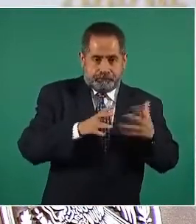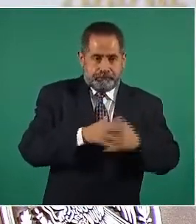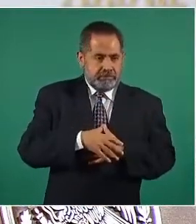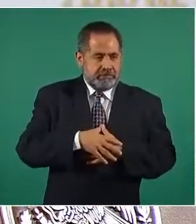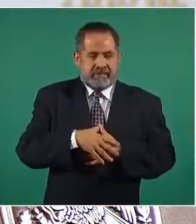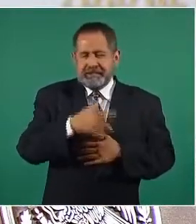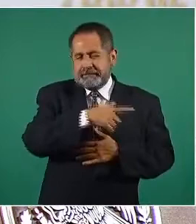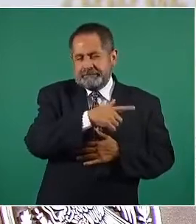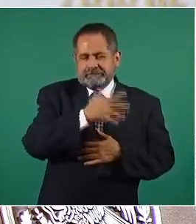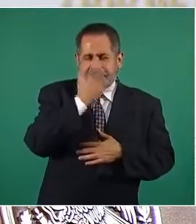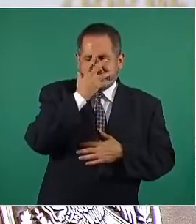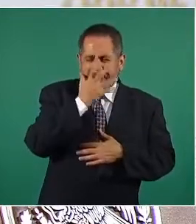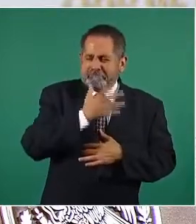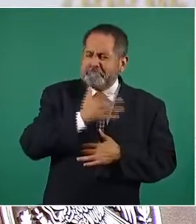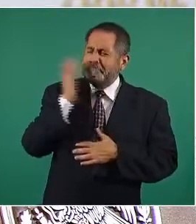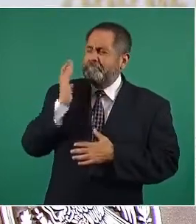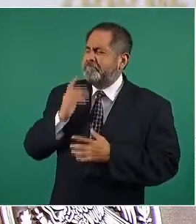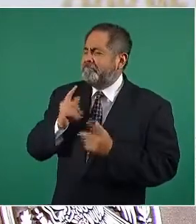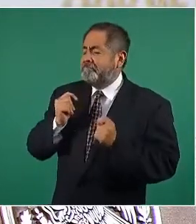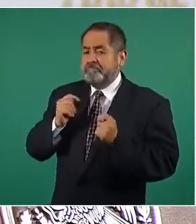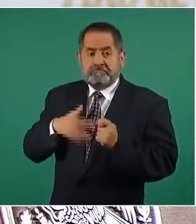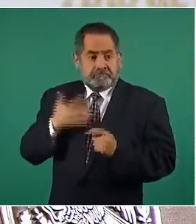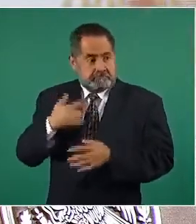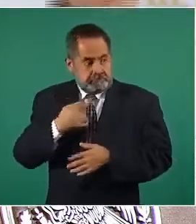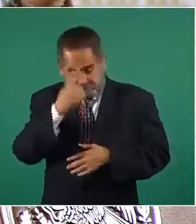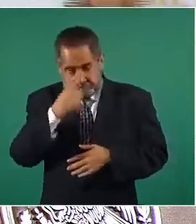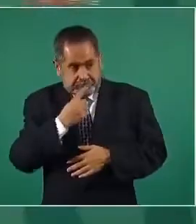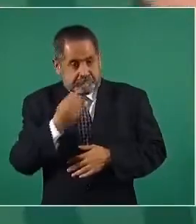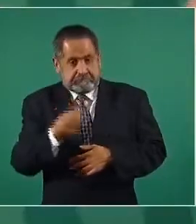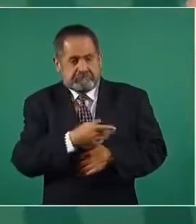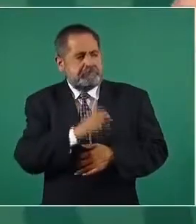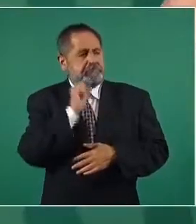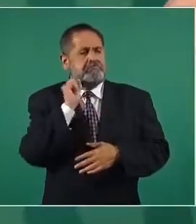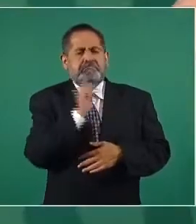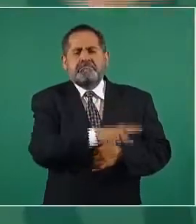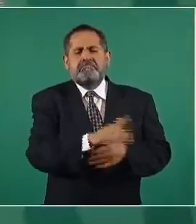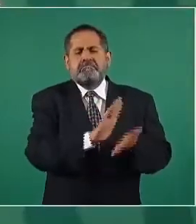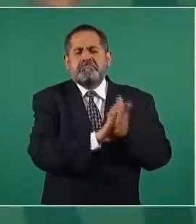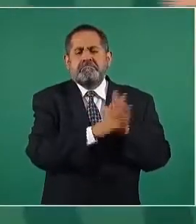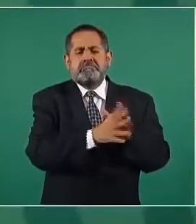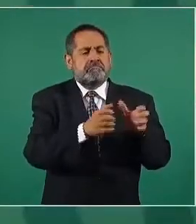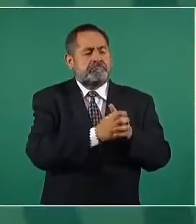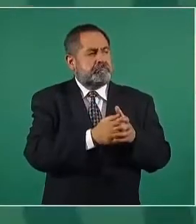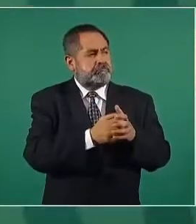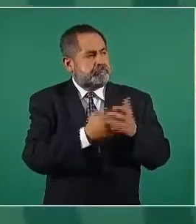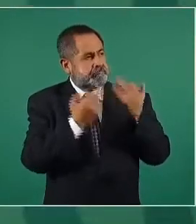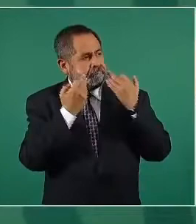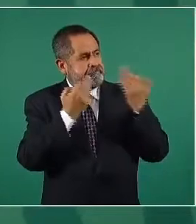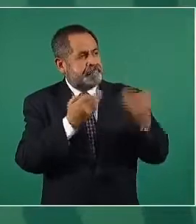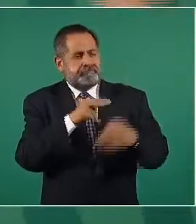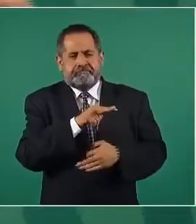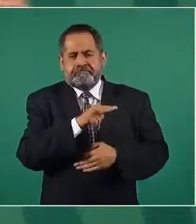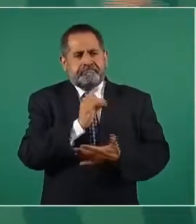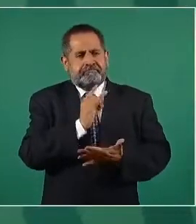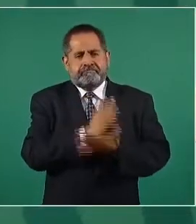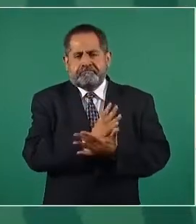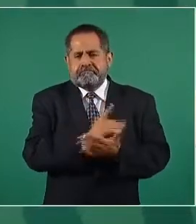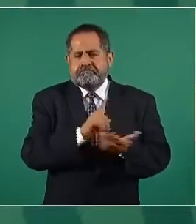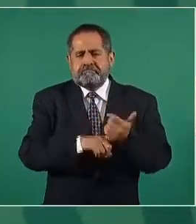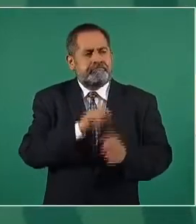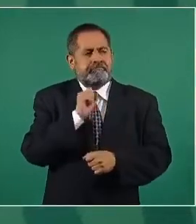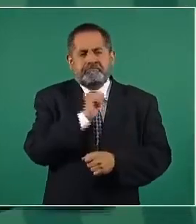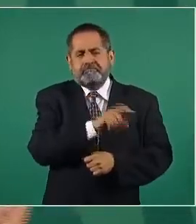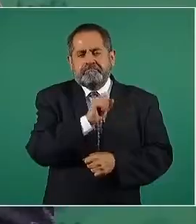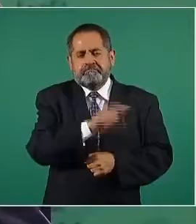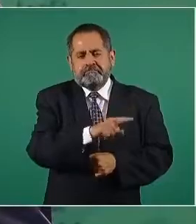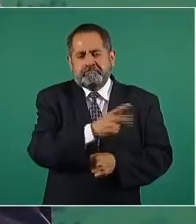la máscara y son lo mismo. Demostraron que son lo